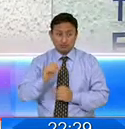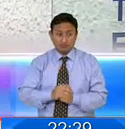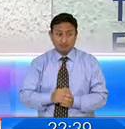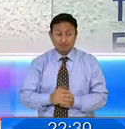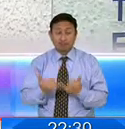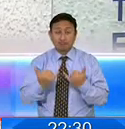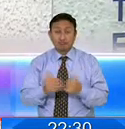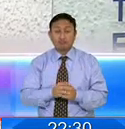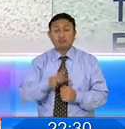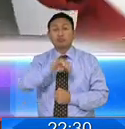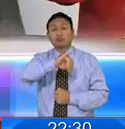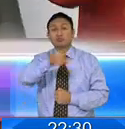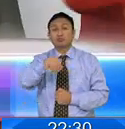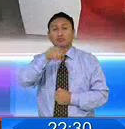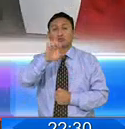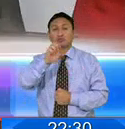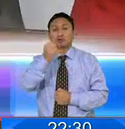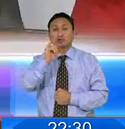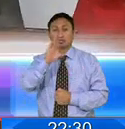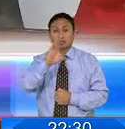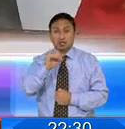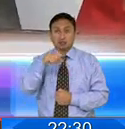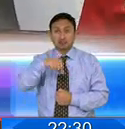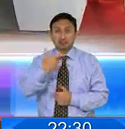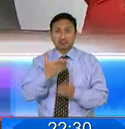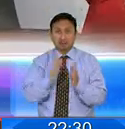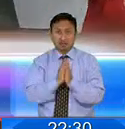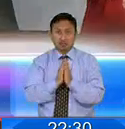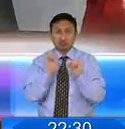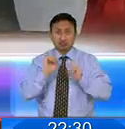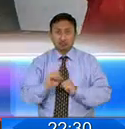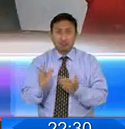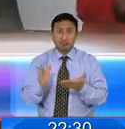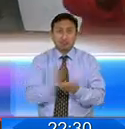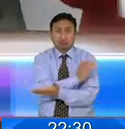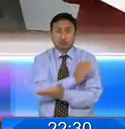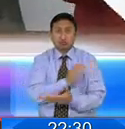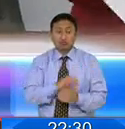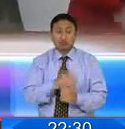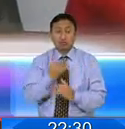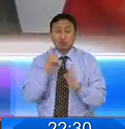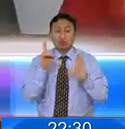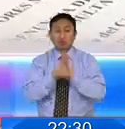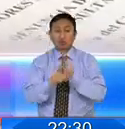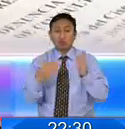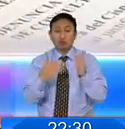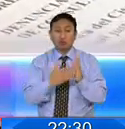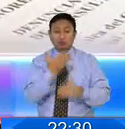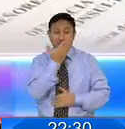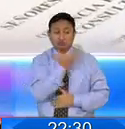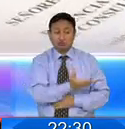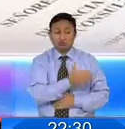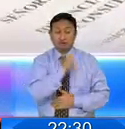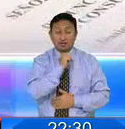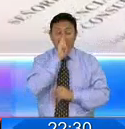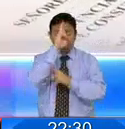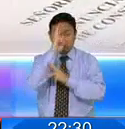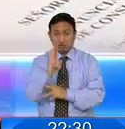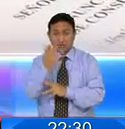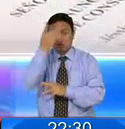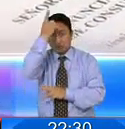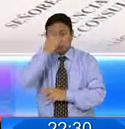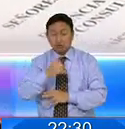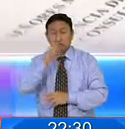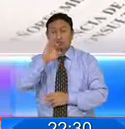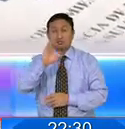adoptó Jessica Jaramillo, quien impulsó la salida del burgomaestre y presentó la denuncia en su contra, por supuesta infracción electoral